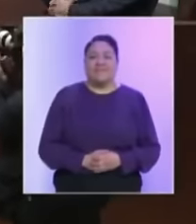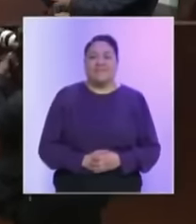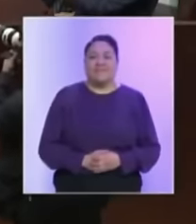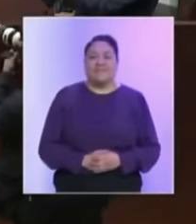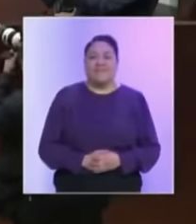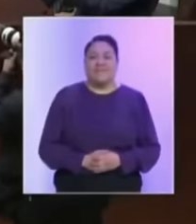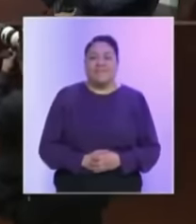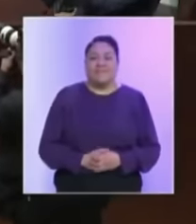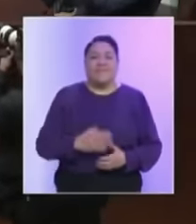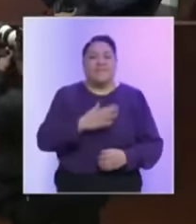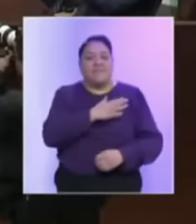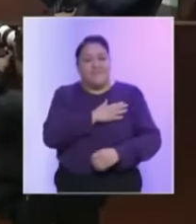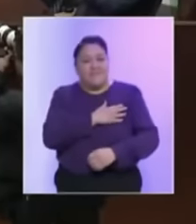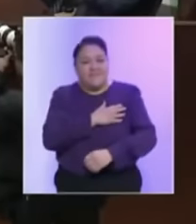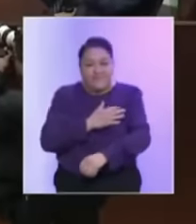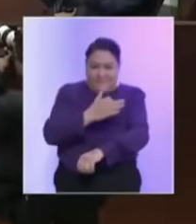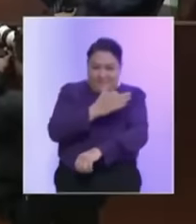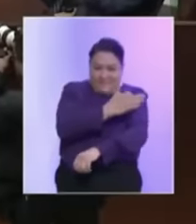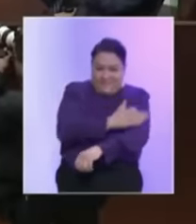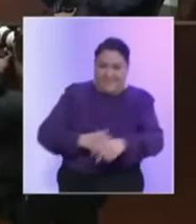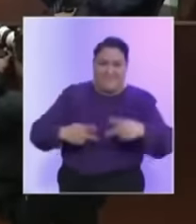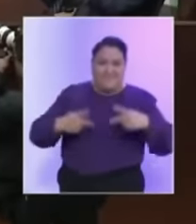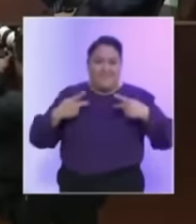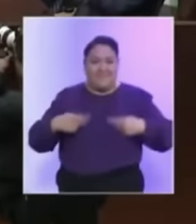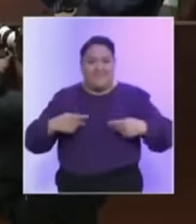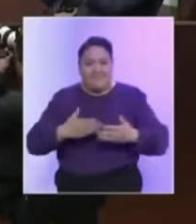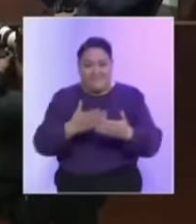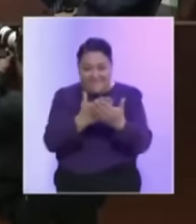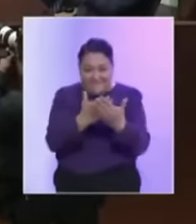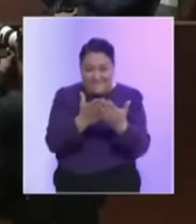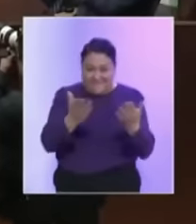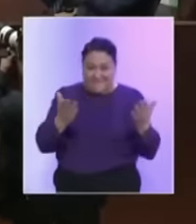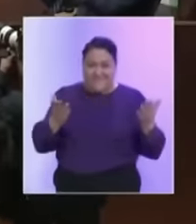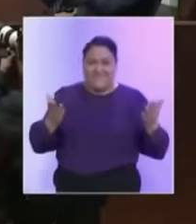Muy buenas tardes a todos, a todas,